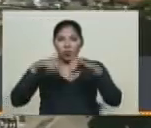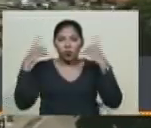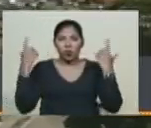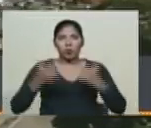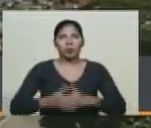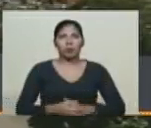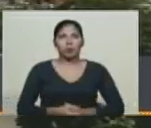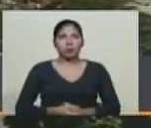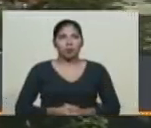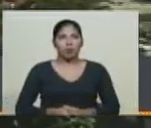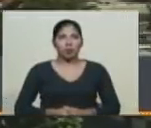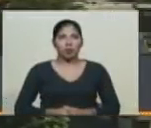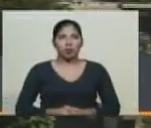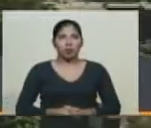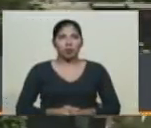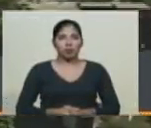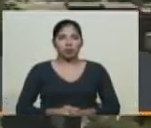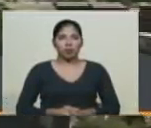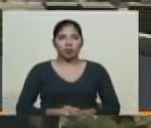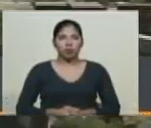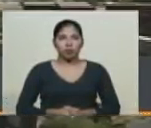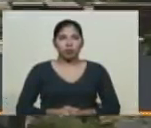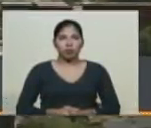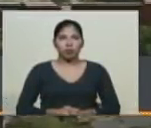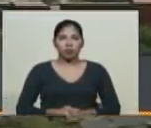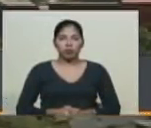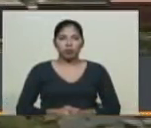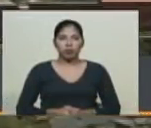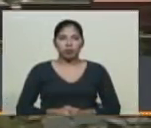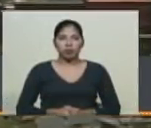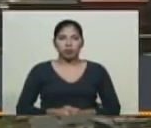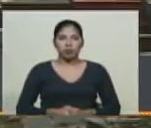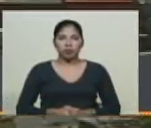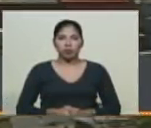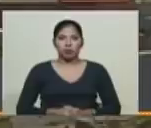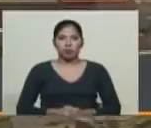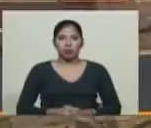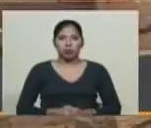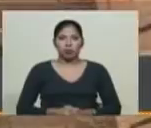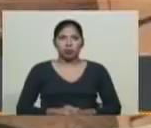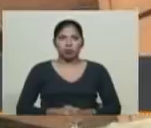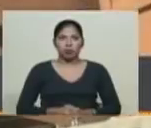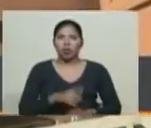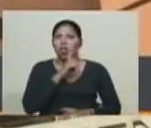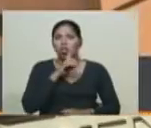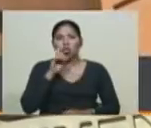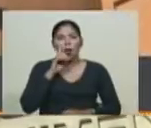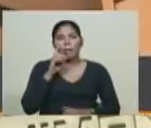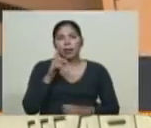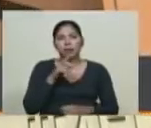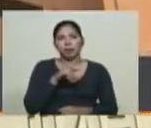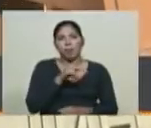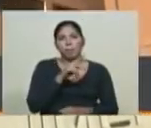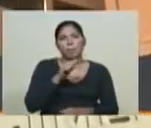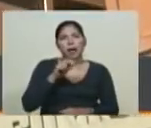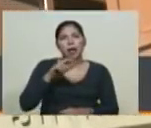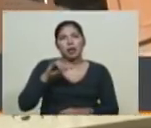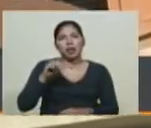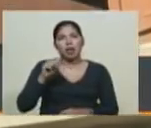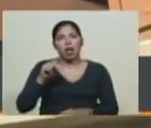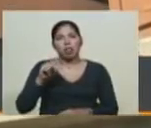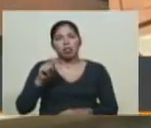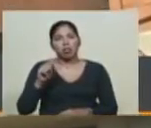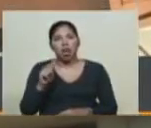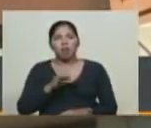Pariata. Suena bonito, Pariata, el nombre de nuestro cacique, Pariata, nuestro jefe. Toda su